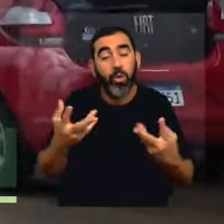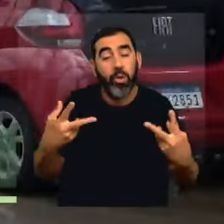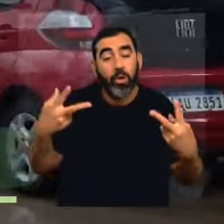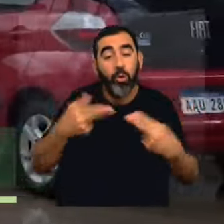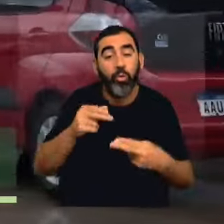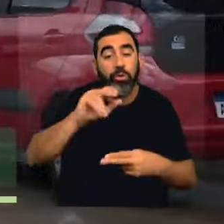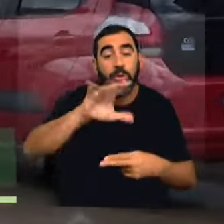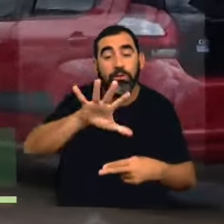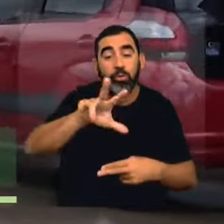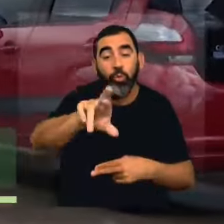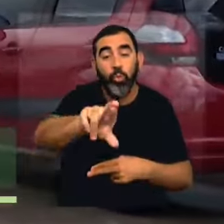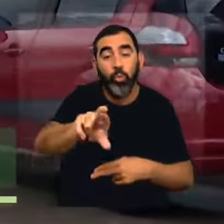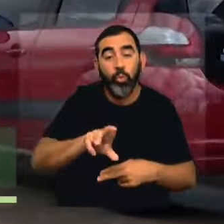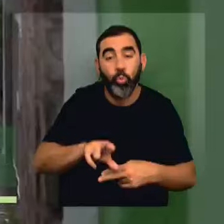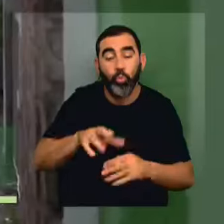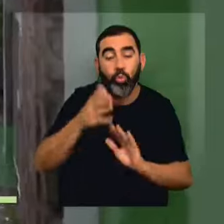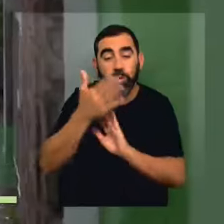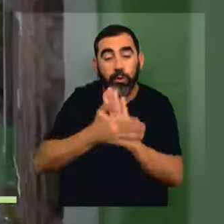cinco rutas